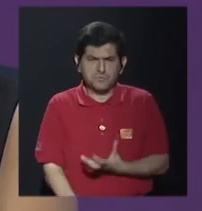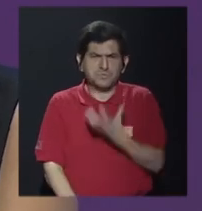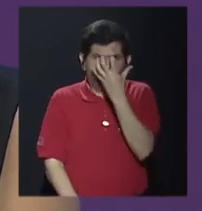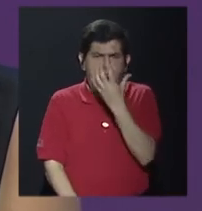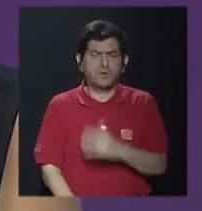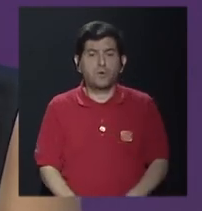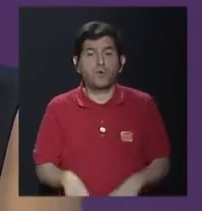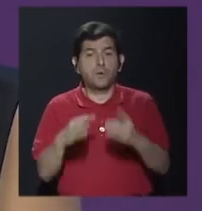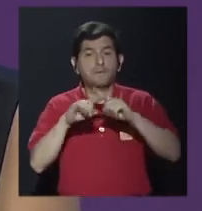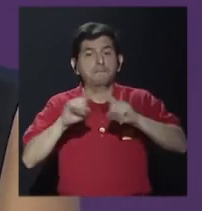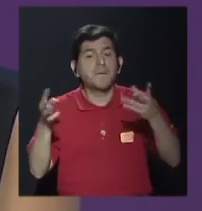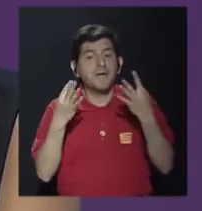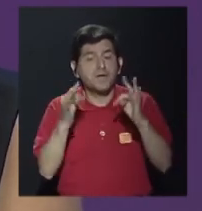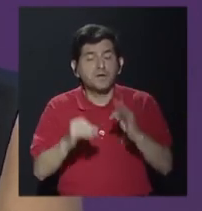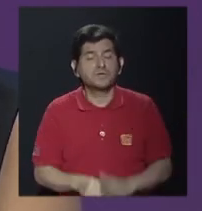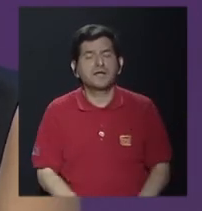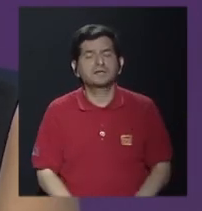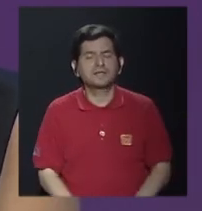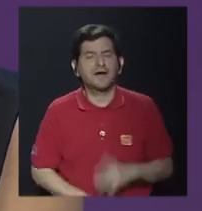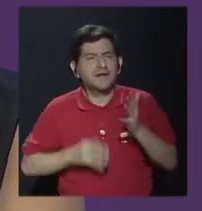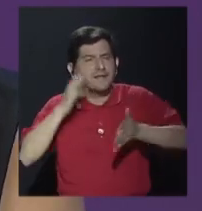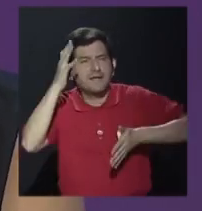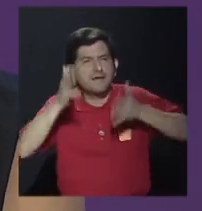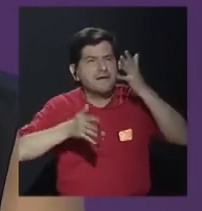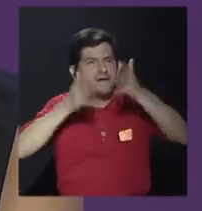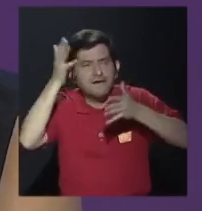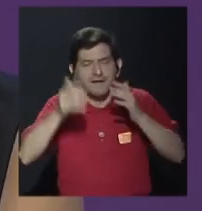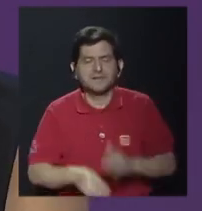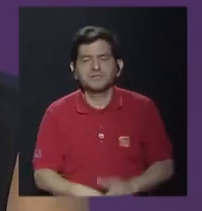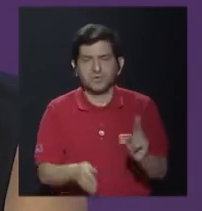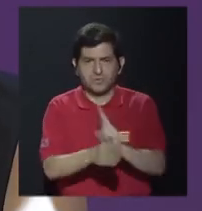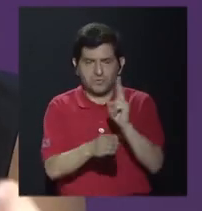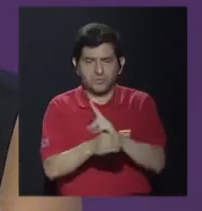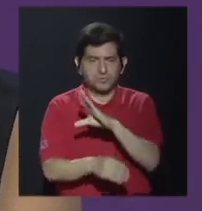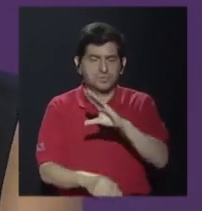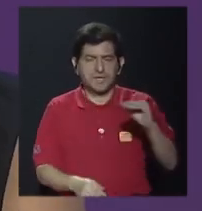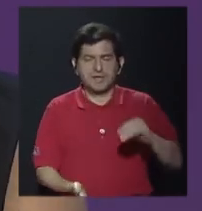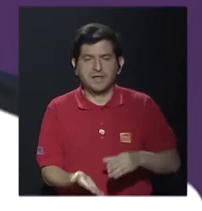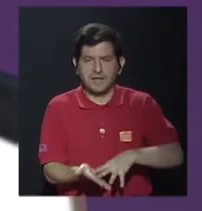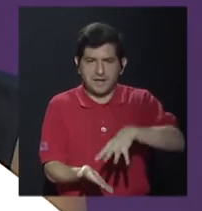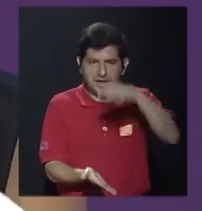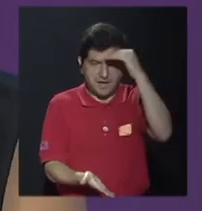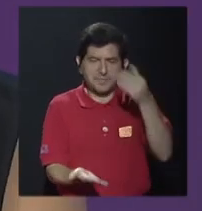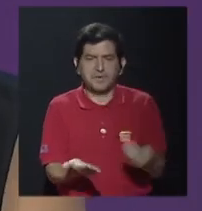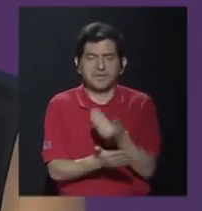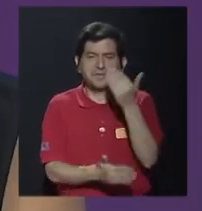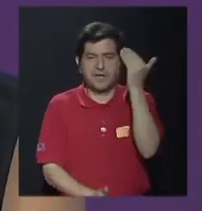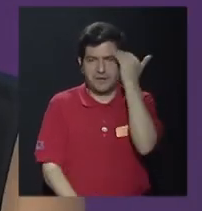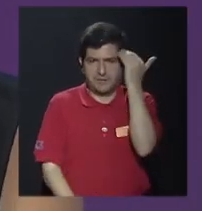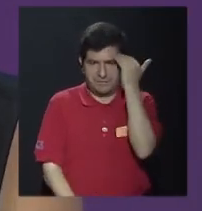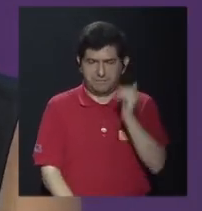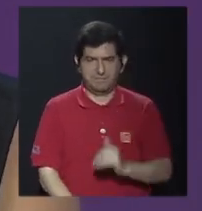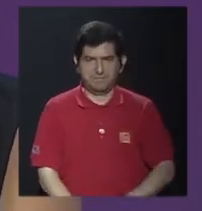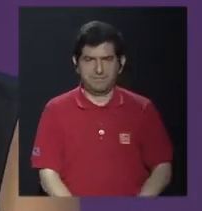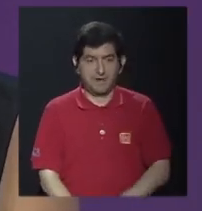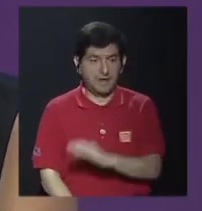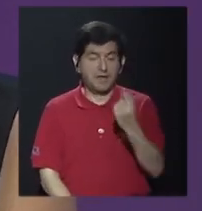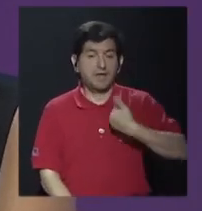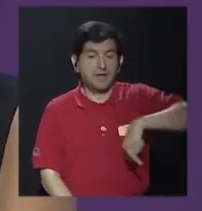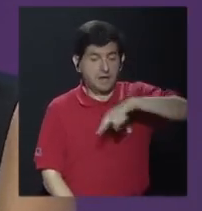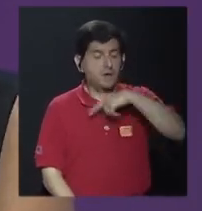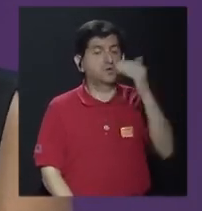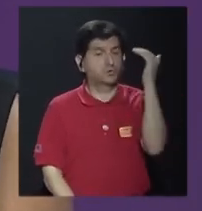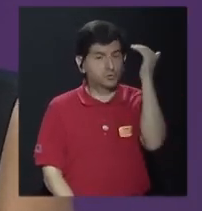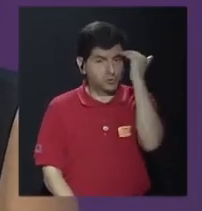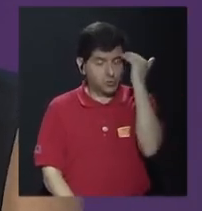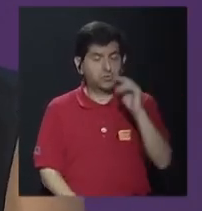de canalizar en creatividad y desaprender y aprender nuevos conocimientos. Y por otro lado, tomar conciencia también